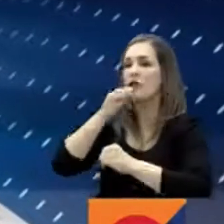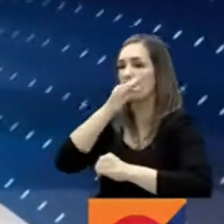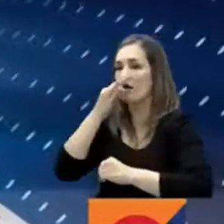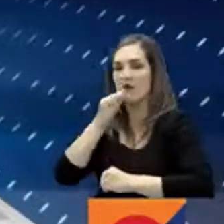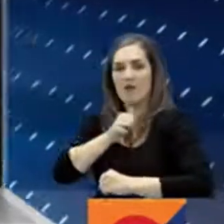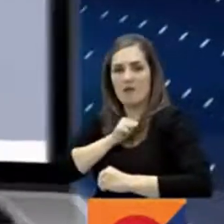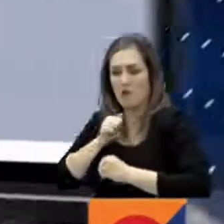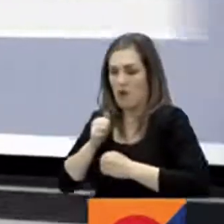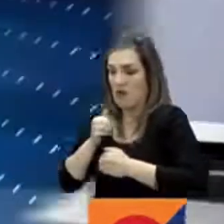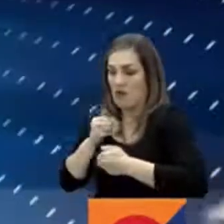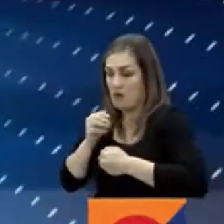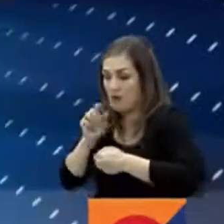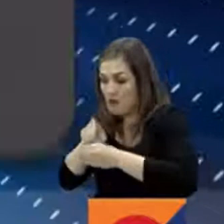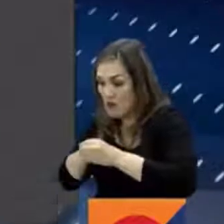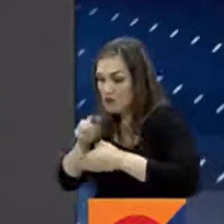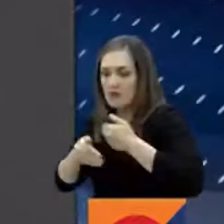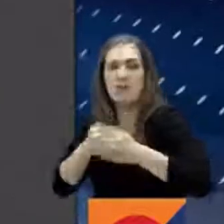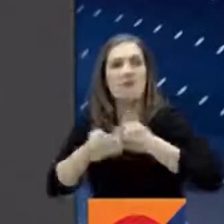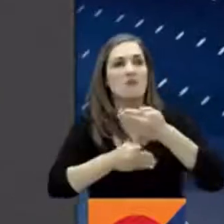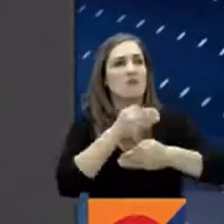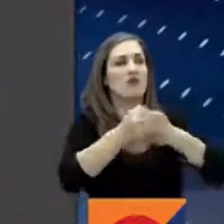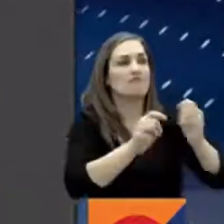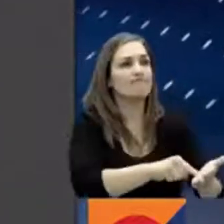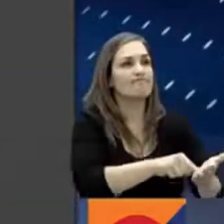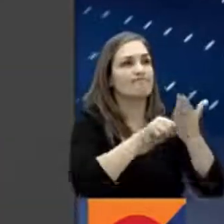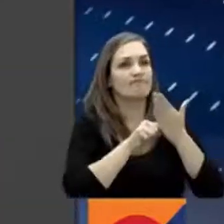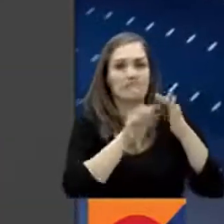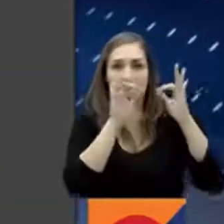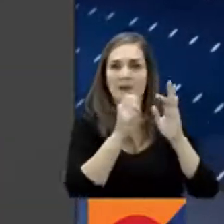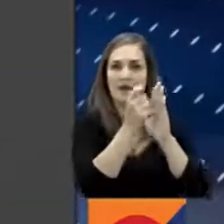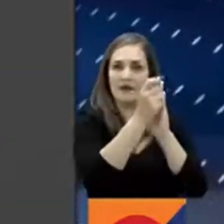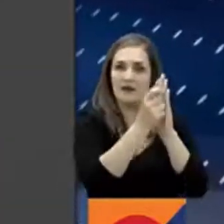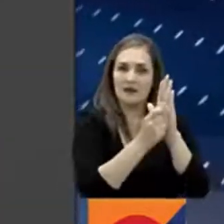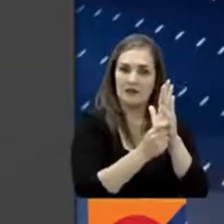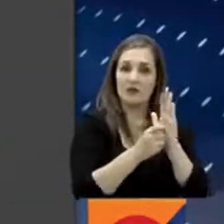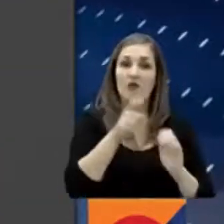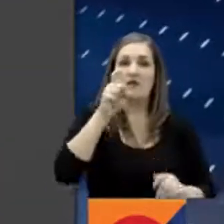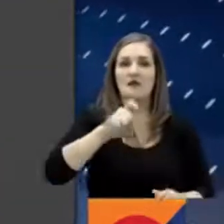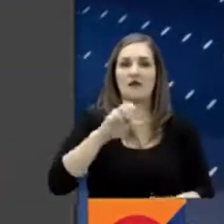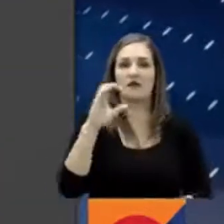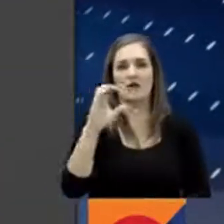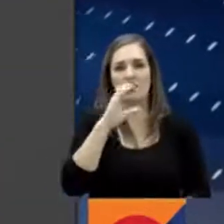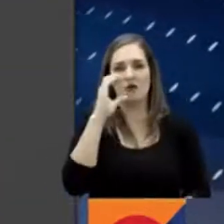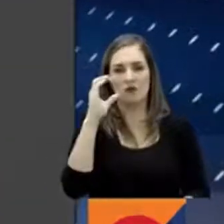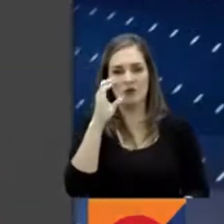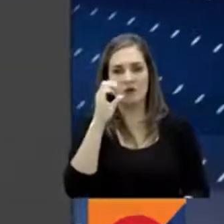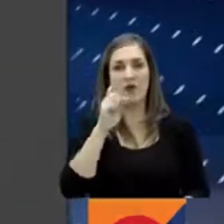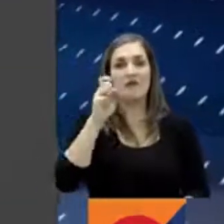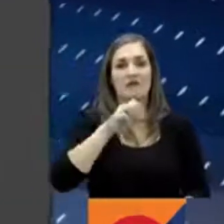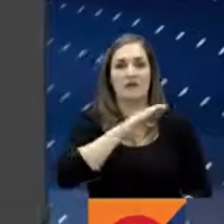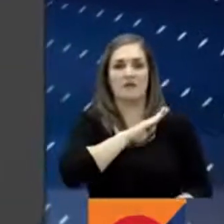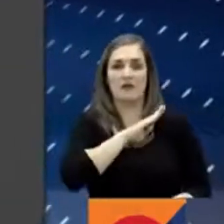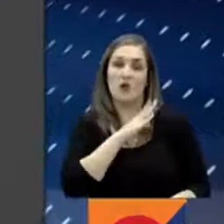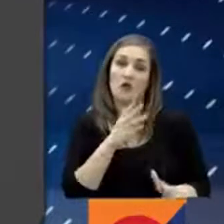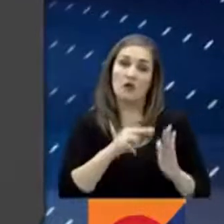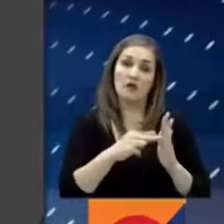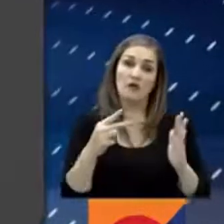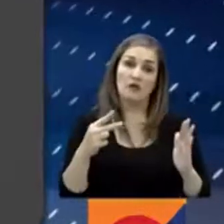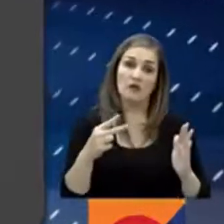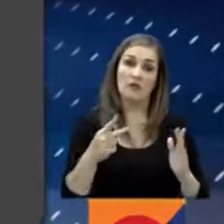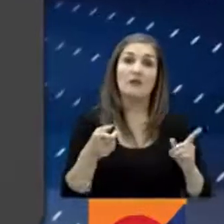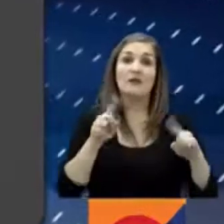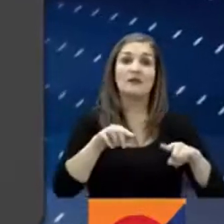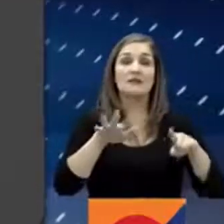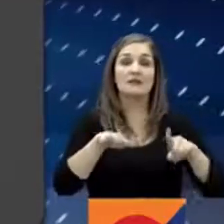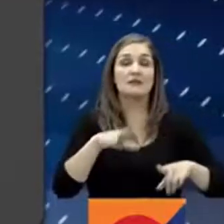sus datos en la plataforma. Al ingresar le aparecerán las generalidades y requisitos como ser colombiano, ser bachillero técnico y tener mínimo 6 meses